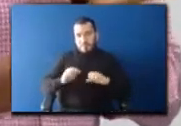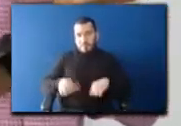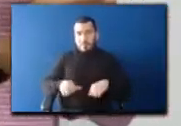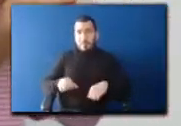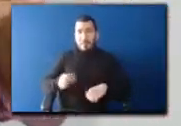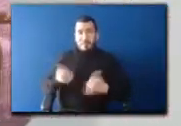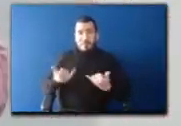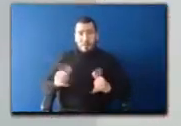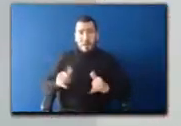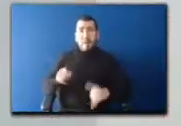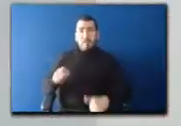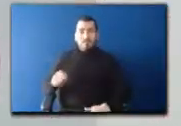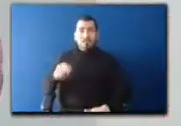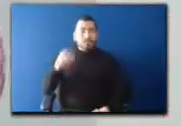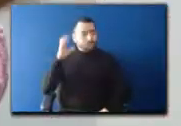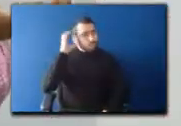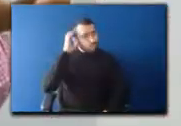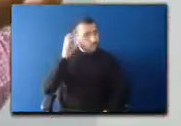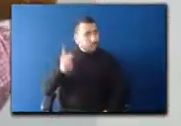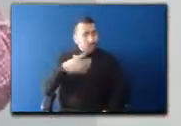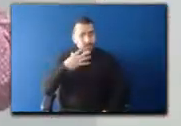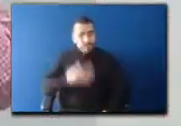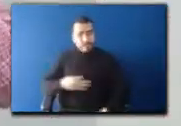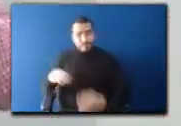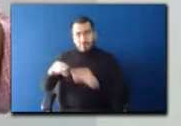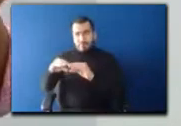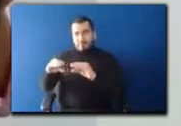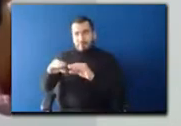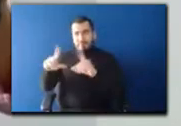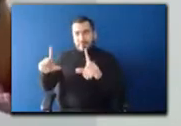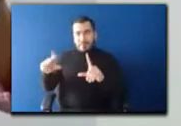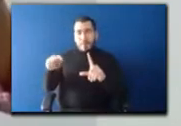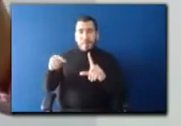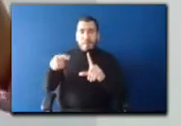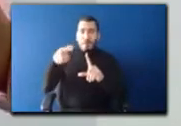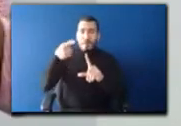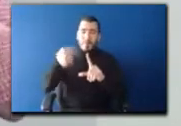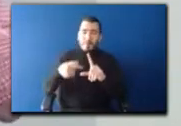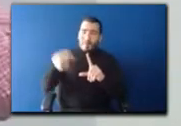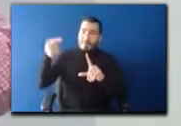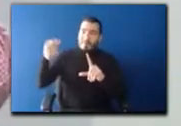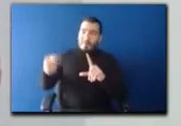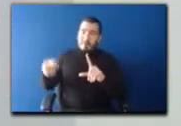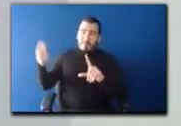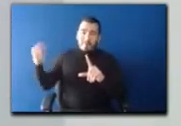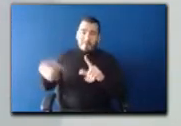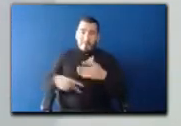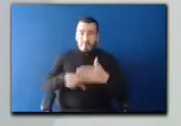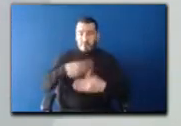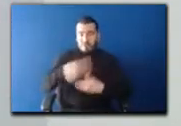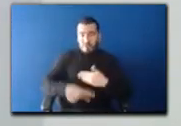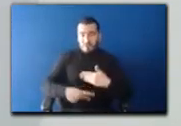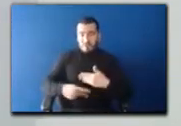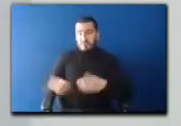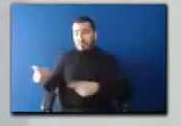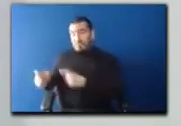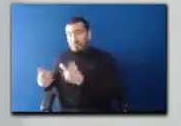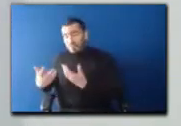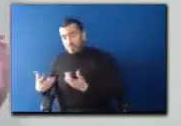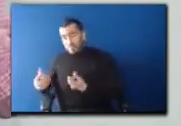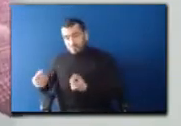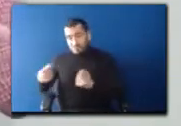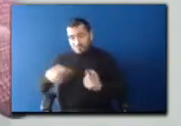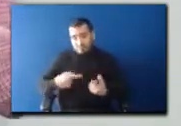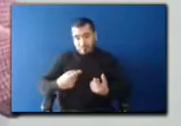es simplemente eso. Es una plataforma, poner en contacto a unos señores que tienen un proyecto, y unos señores que quieren invertir en prestar dinero